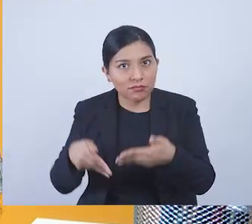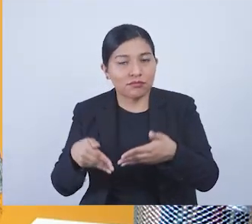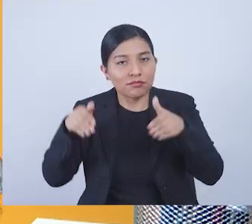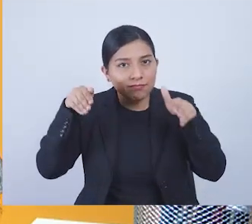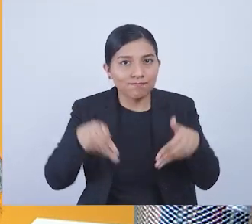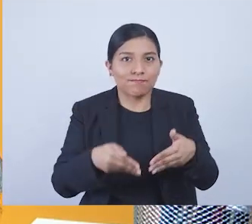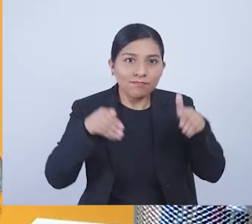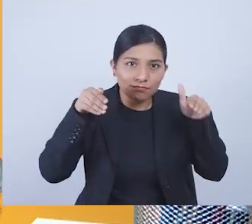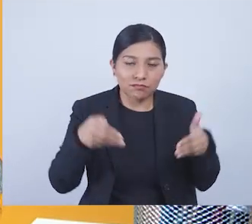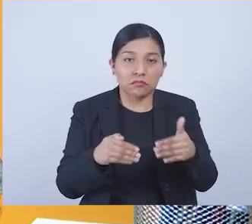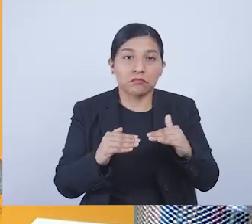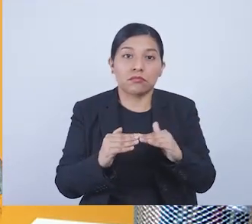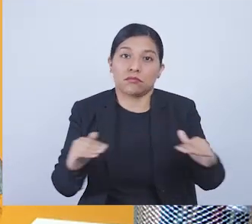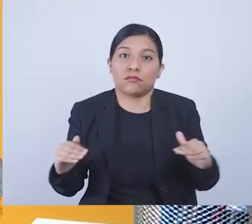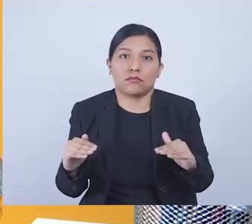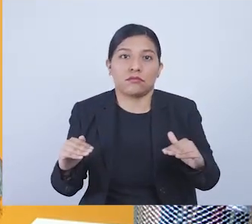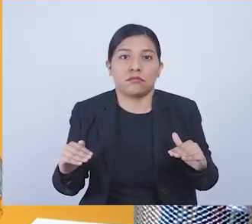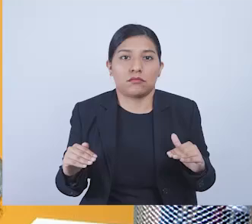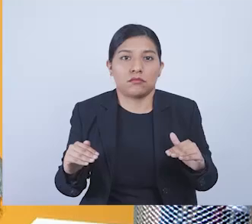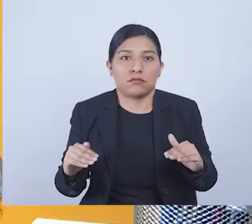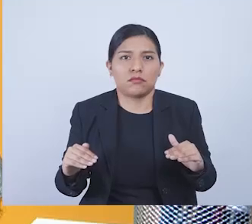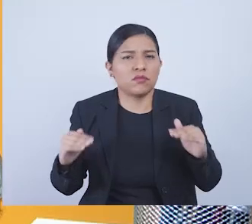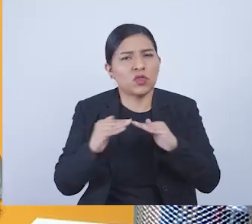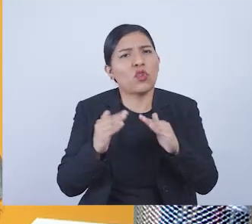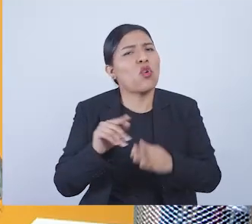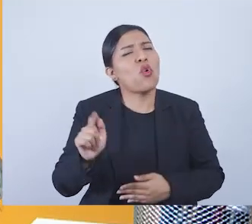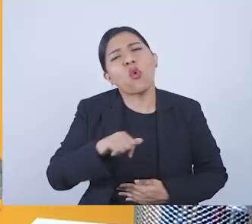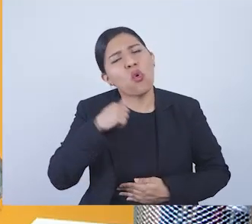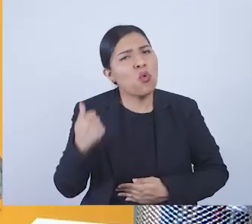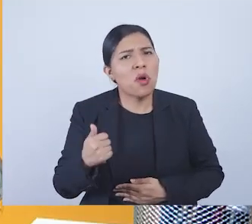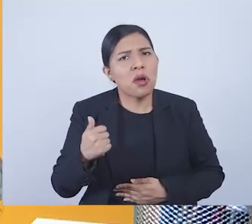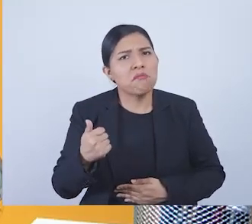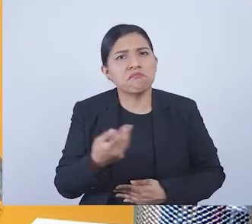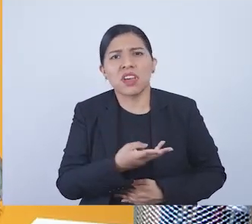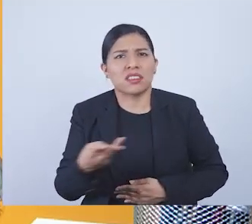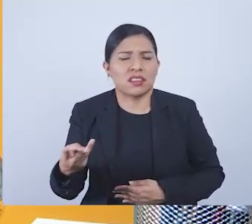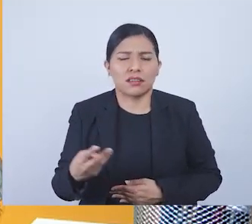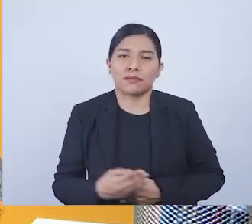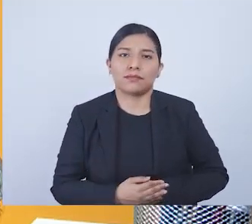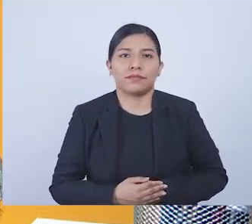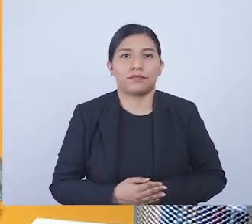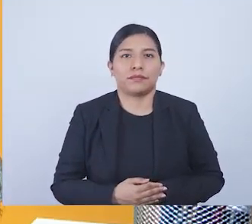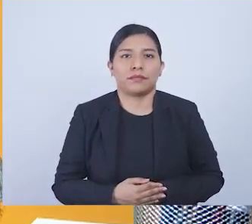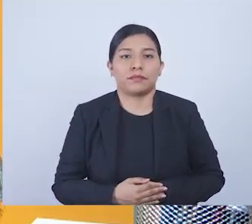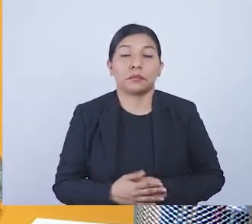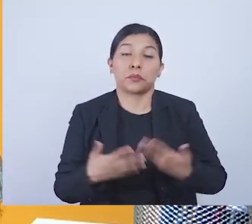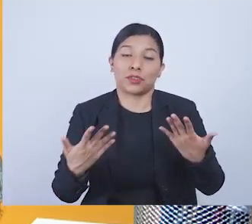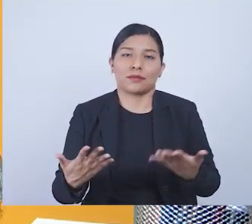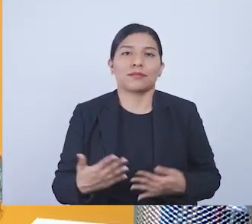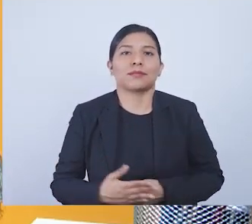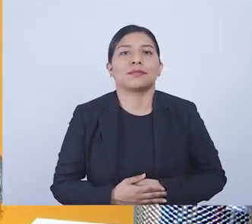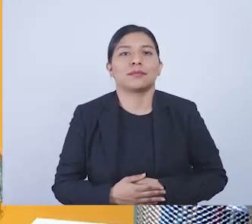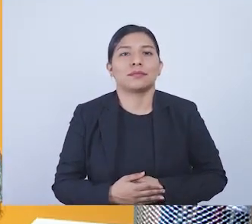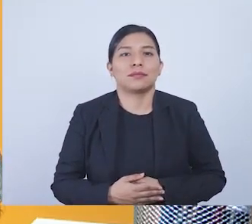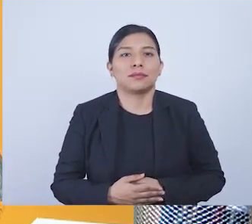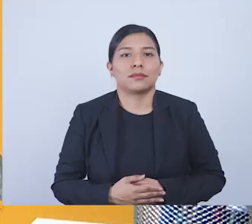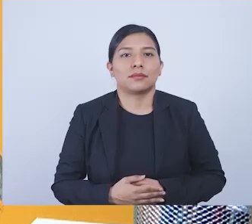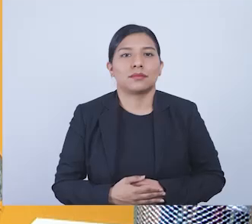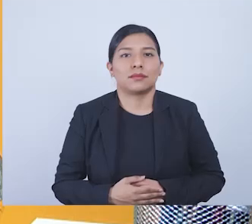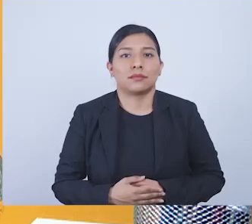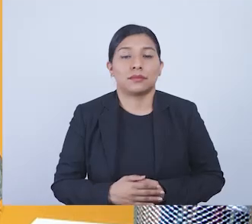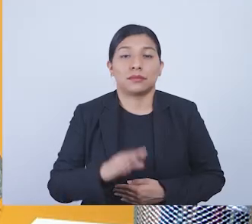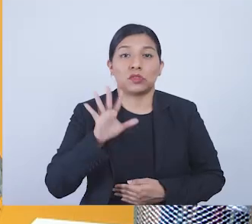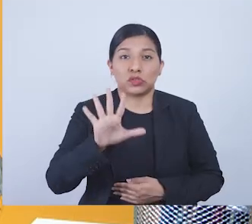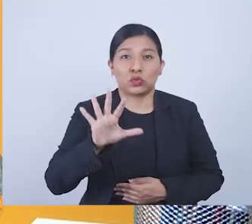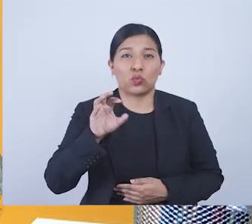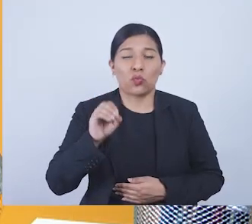que puede ser igual que las otras asignaturas que le llaman principales. Por lo tanto, cumplir 50